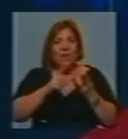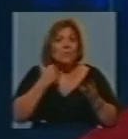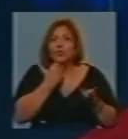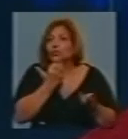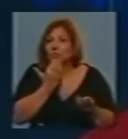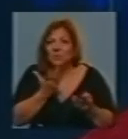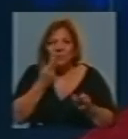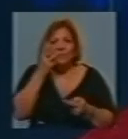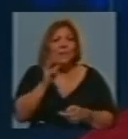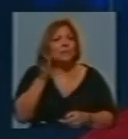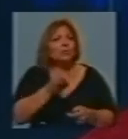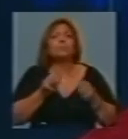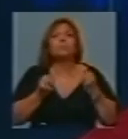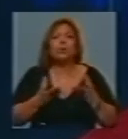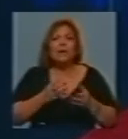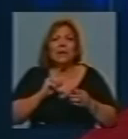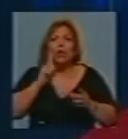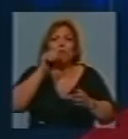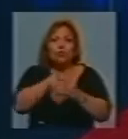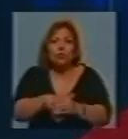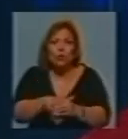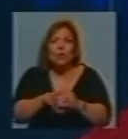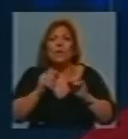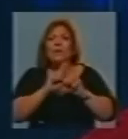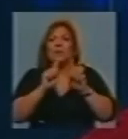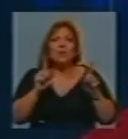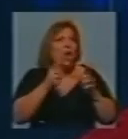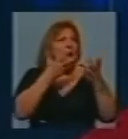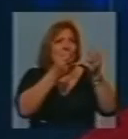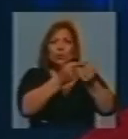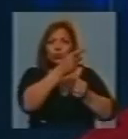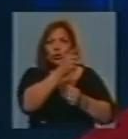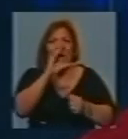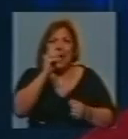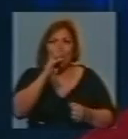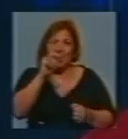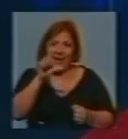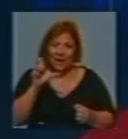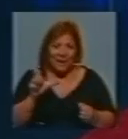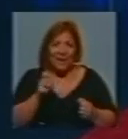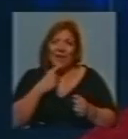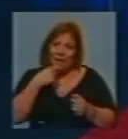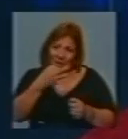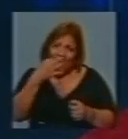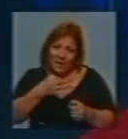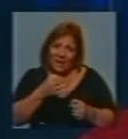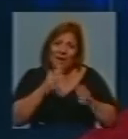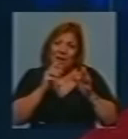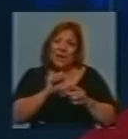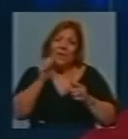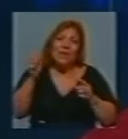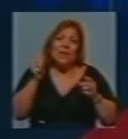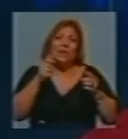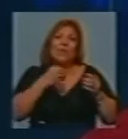por qué ese 20% se abstuvo de votar y no acompaña tampoco a Capriles, que vamos a decir la verdad, ¿no?, ha sido una victoria moral,